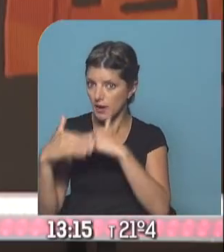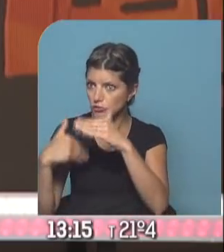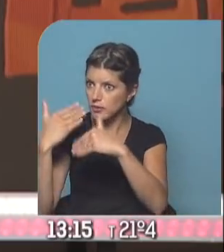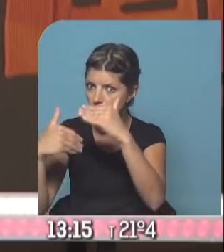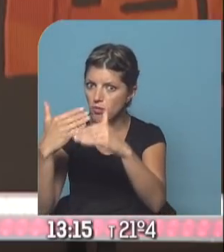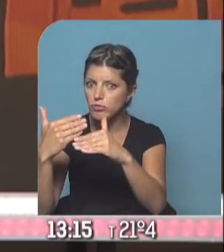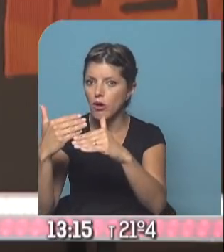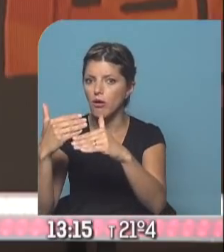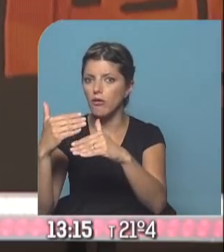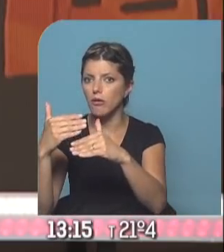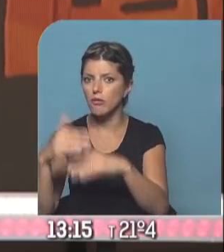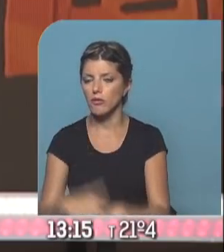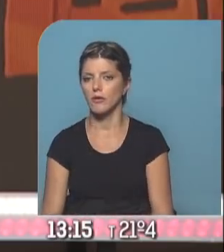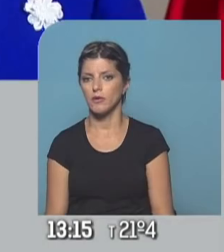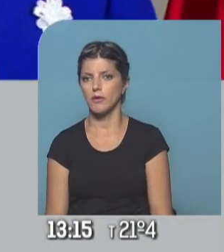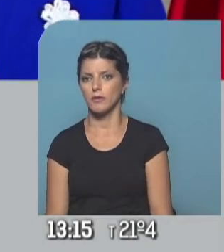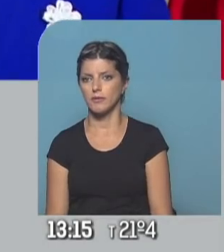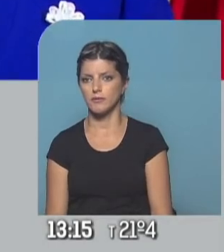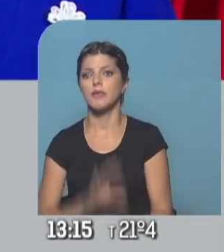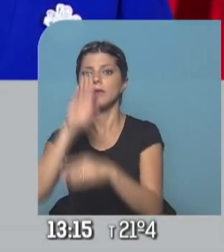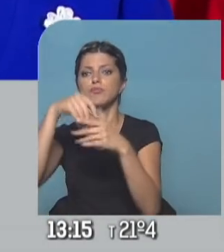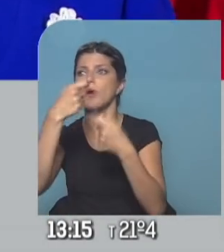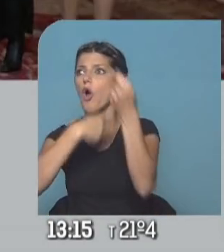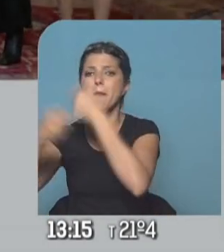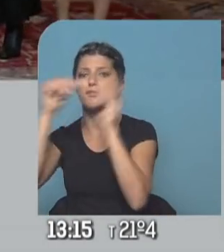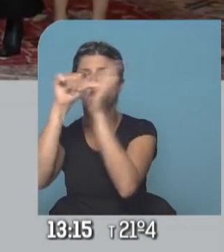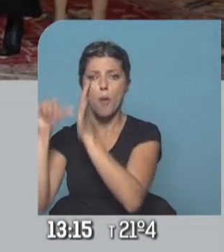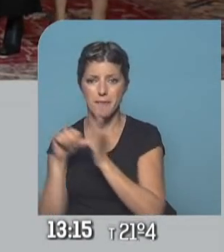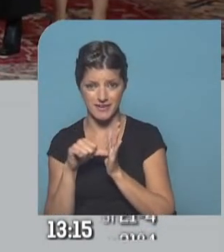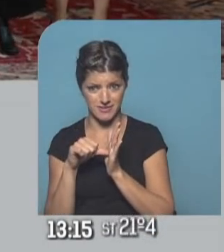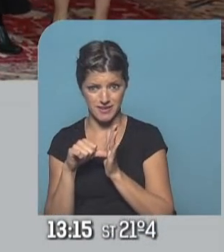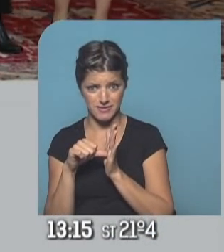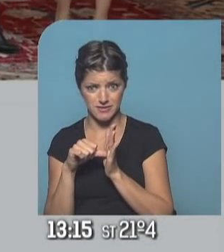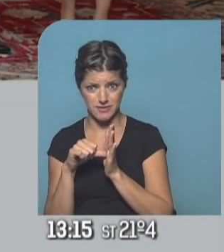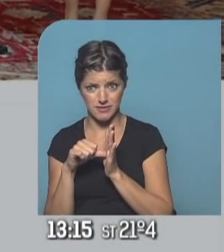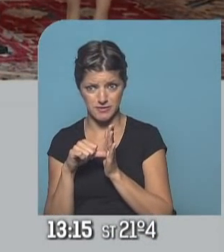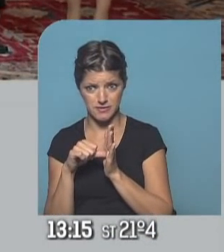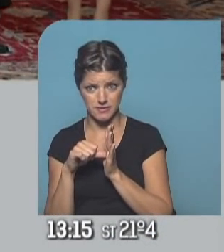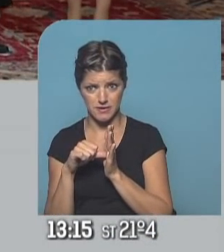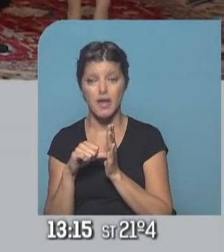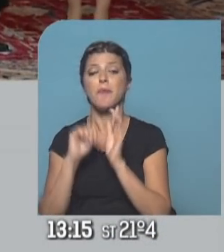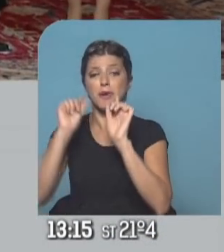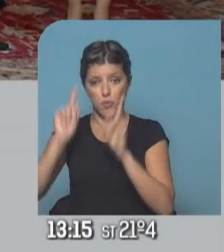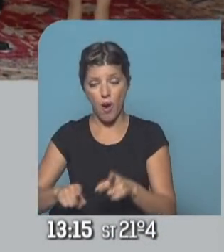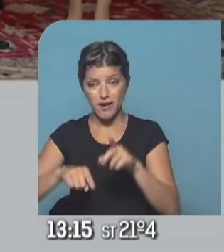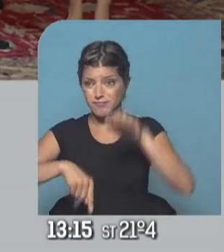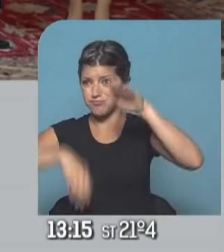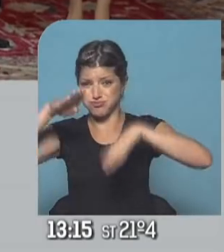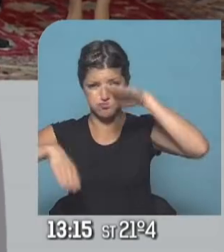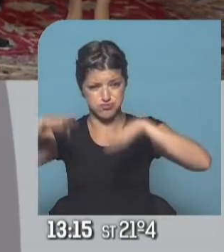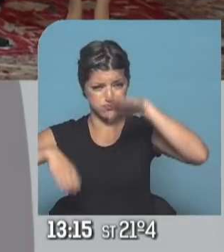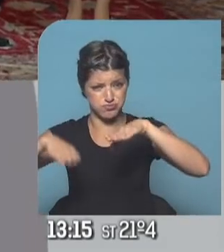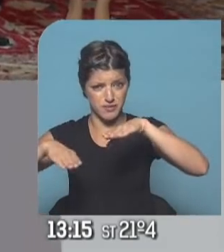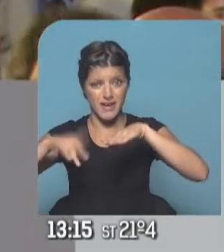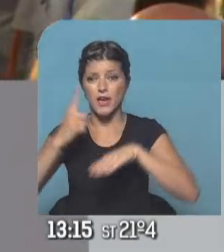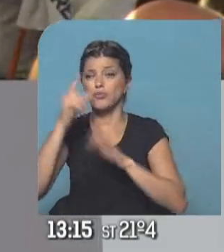tema de su inserción en el comercio exterior, no tuvieron reflejo en resolver el tema de la desigualdad, que sigue siendo uno de los países